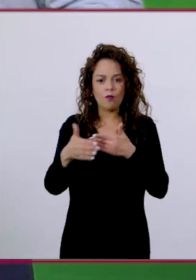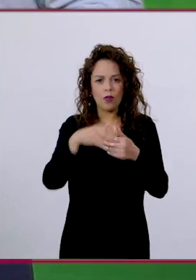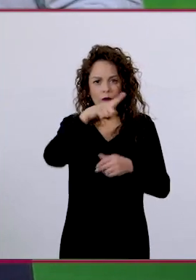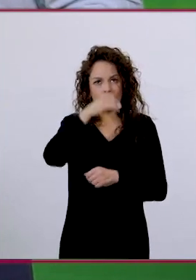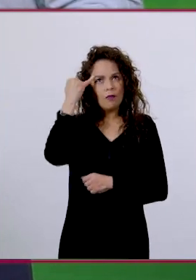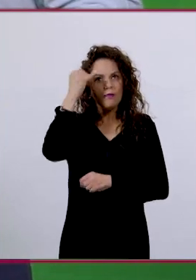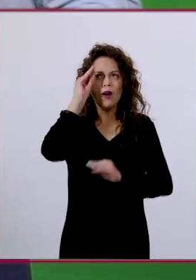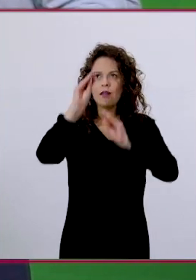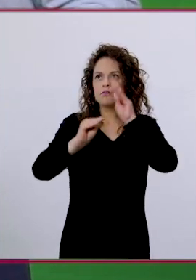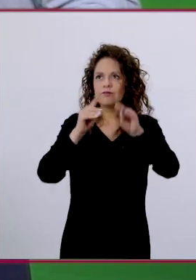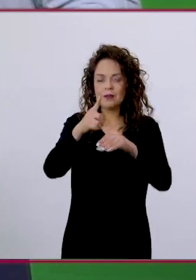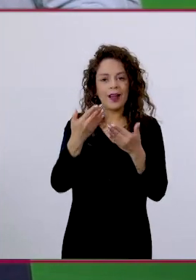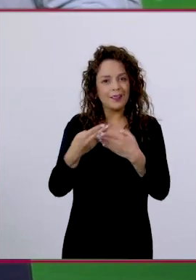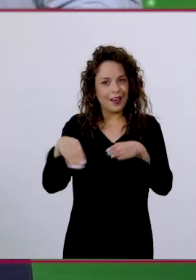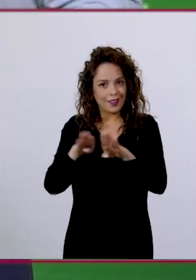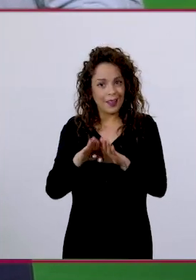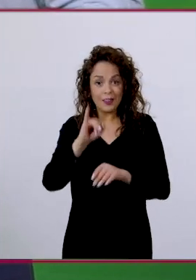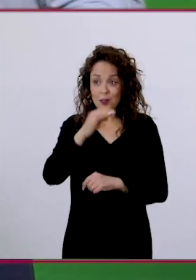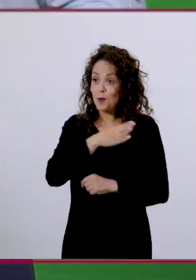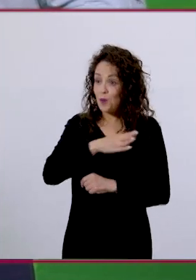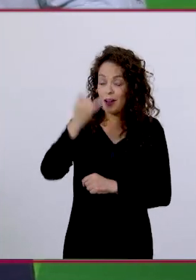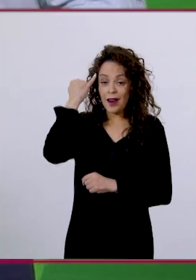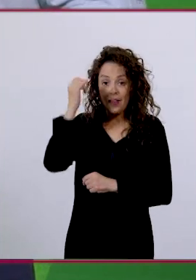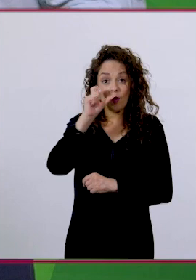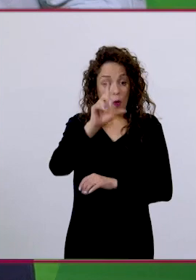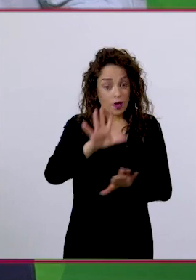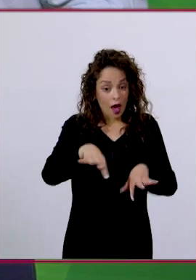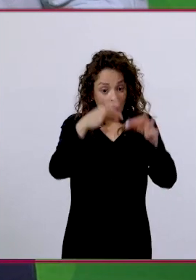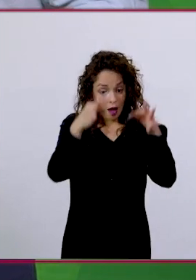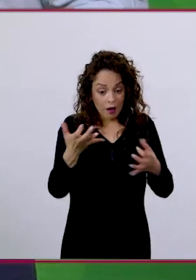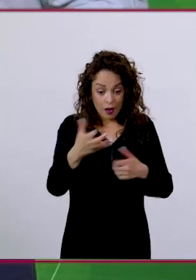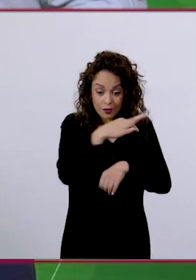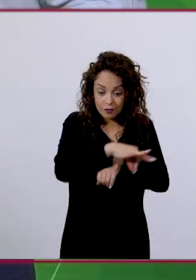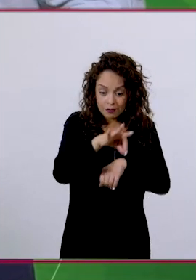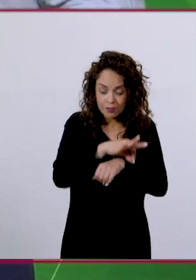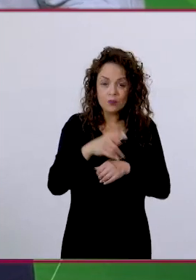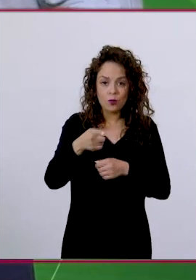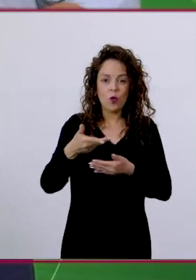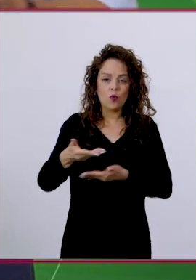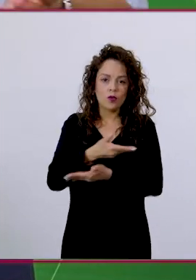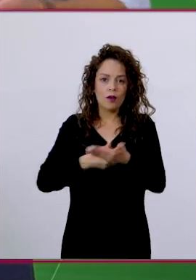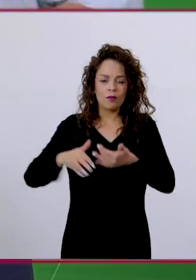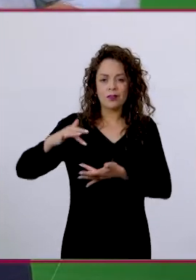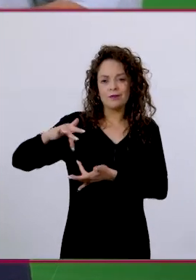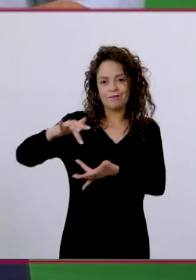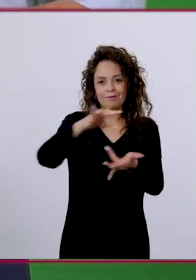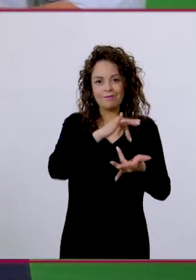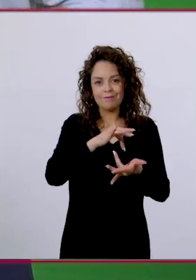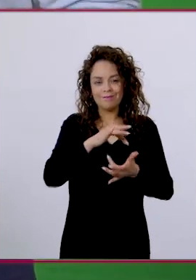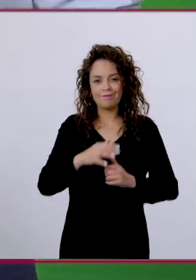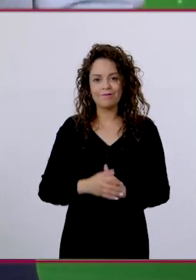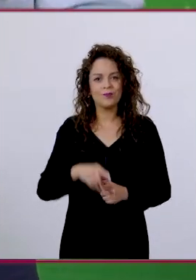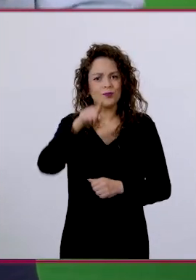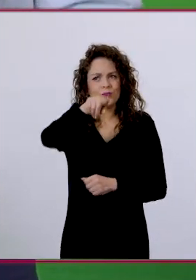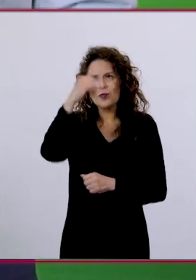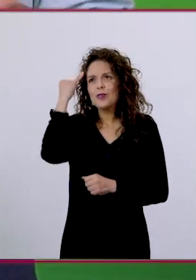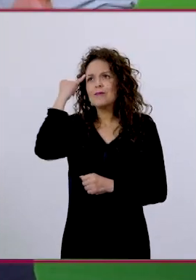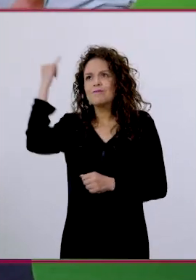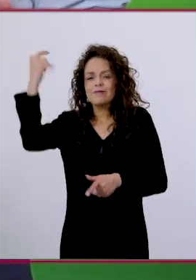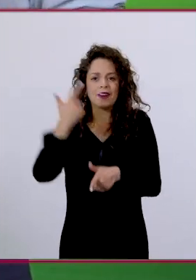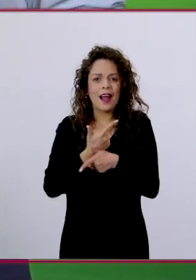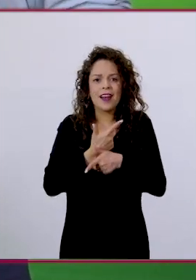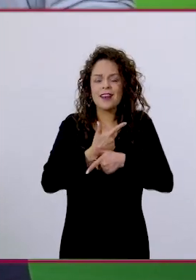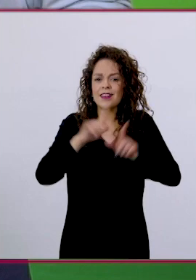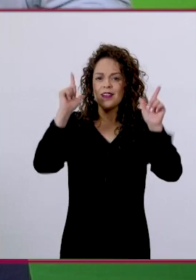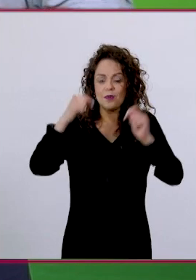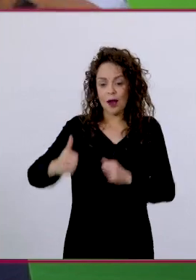idea, Alex. En cuanto tengan listo su diseño, nos lo comparten por nuestras redes sociales. Sí. Echen a volar la imaginación,